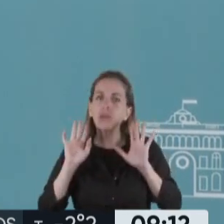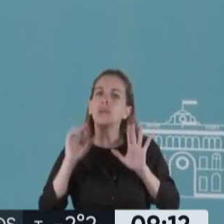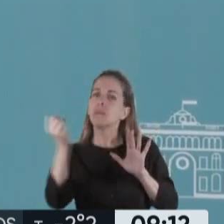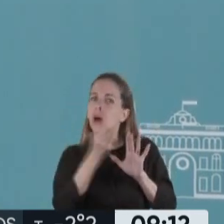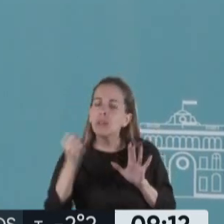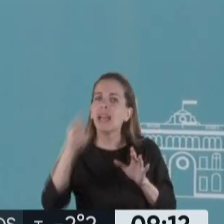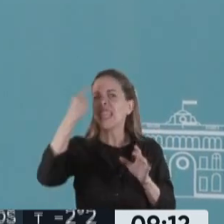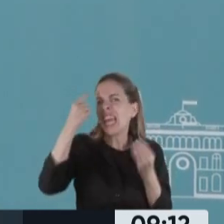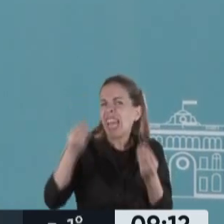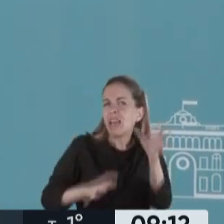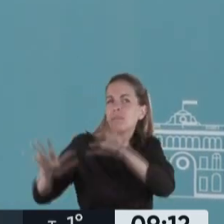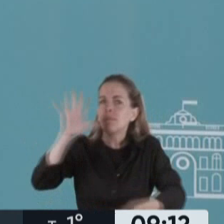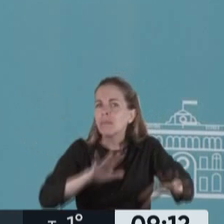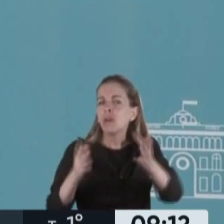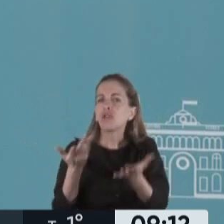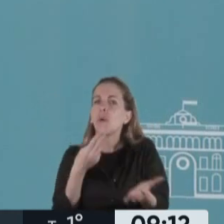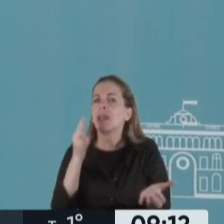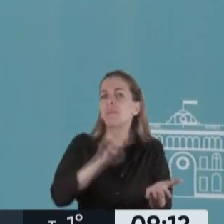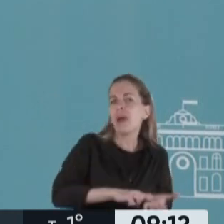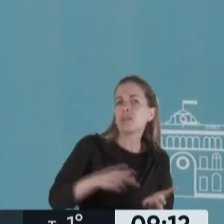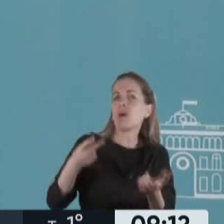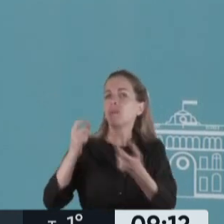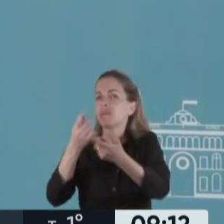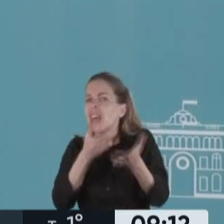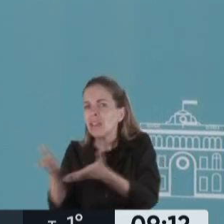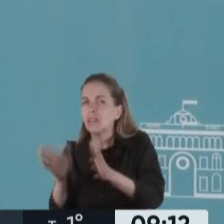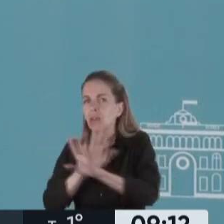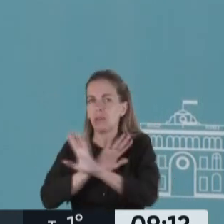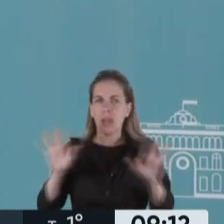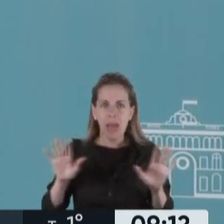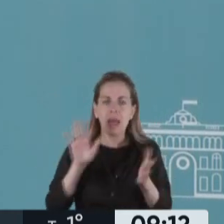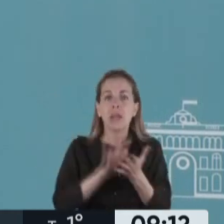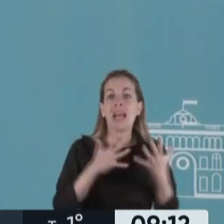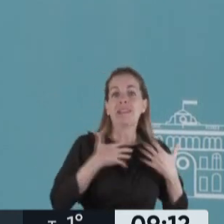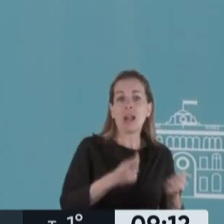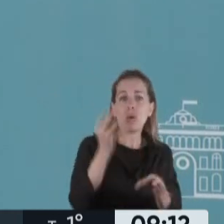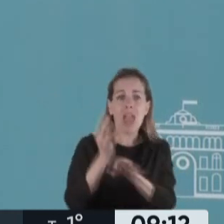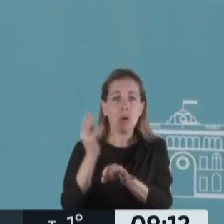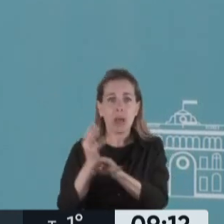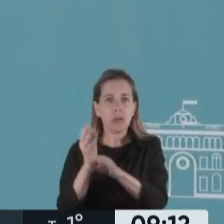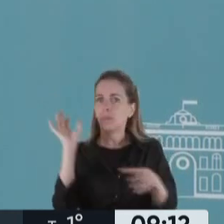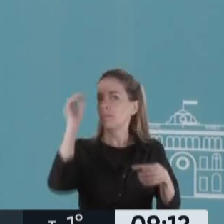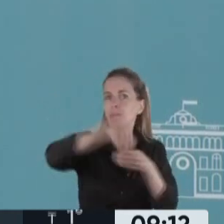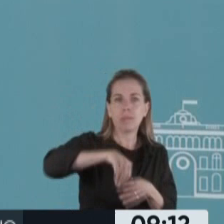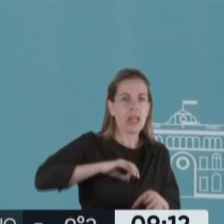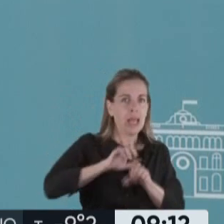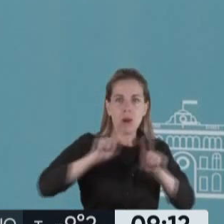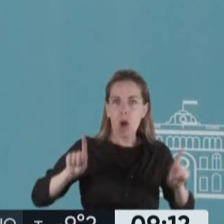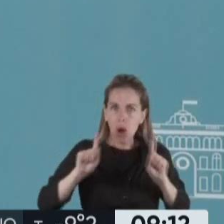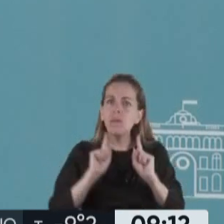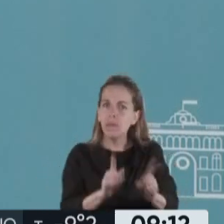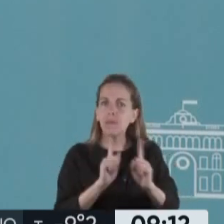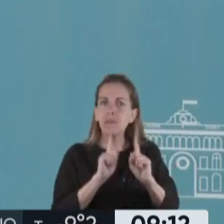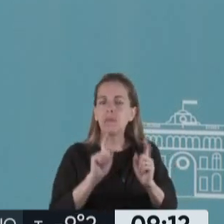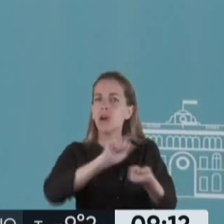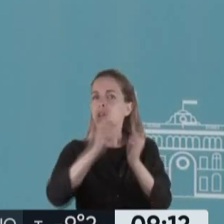ordenamiento fiscal y de créditos presupuestarios. Nada de lo que se tenía que llevar adelante con salud o con educación durante este año se va a dejar de llevar